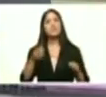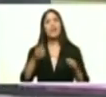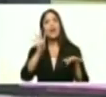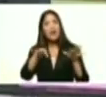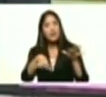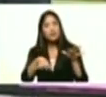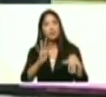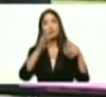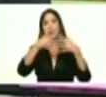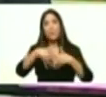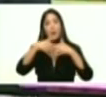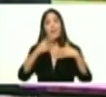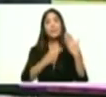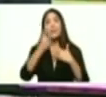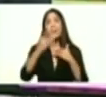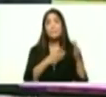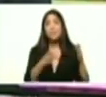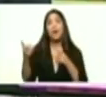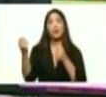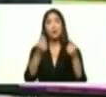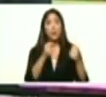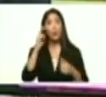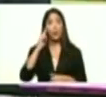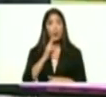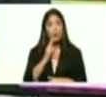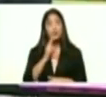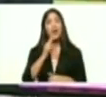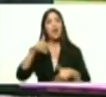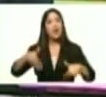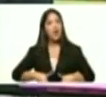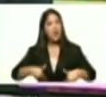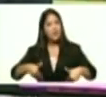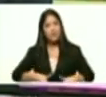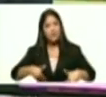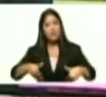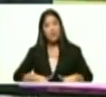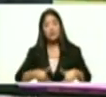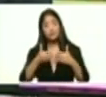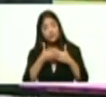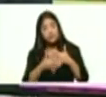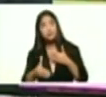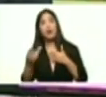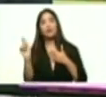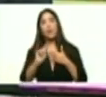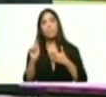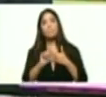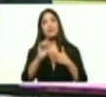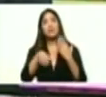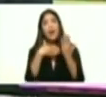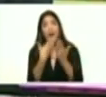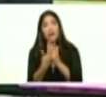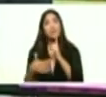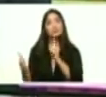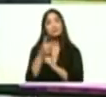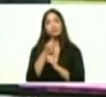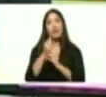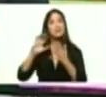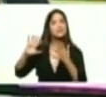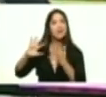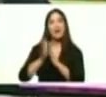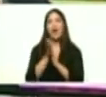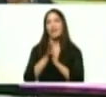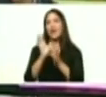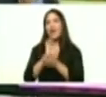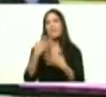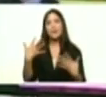14 motores de la agenda económica bolivariana en el centro del esfuerzo de estos meses, de este año, hasta que superemos la emergencia económica y más